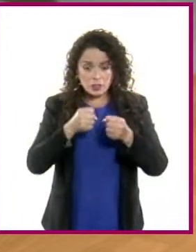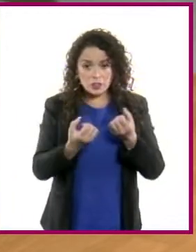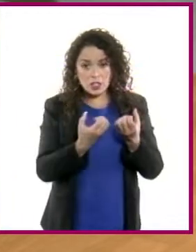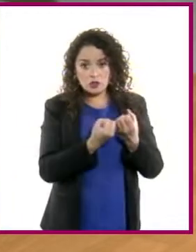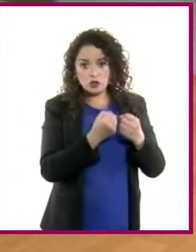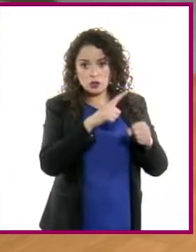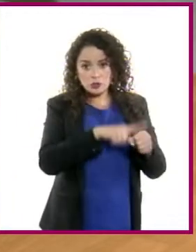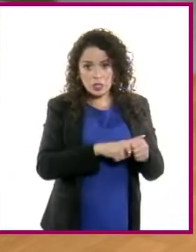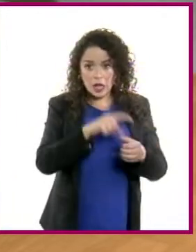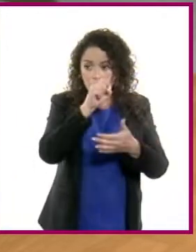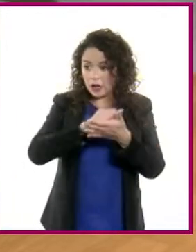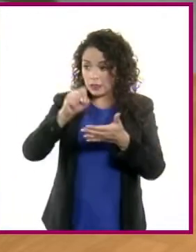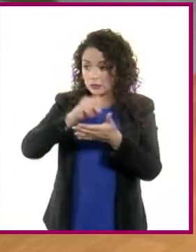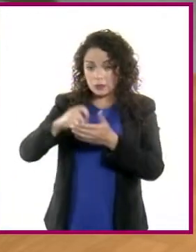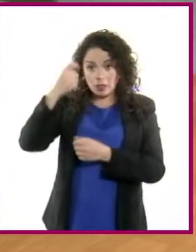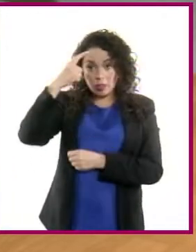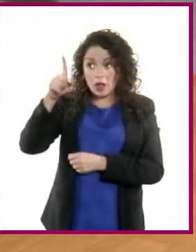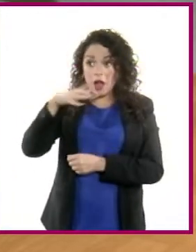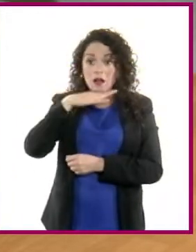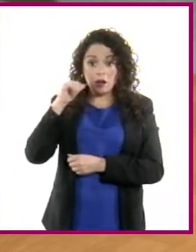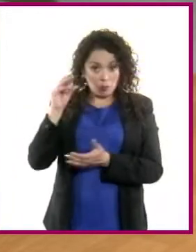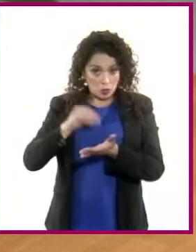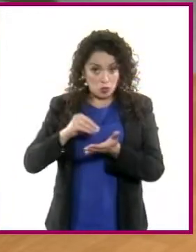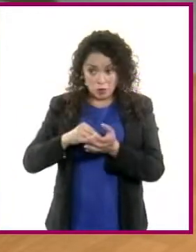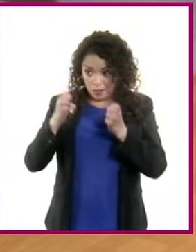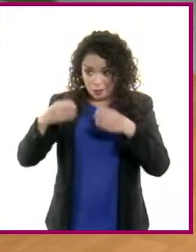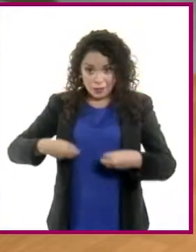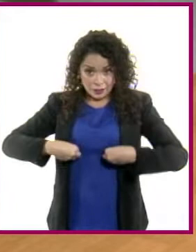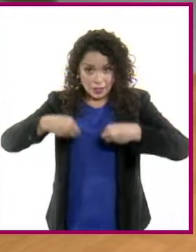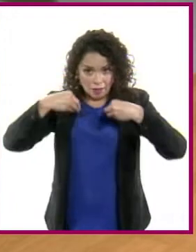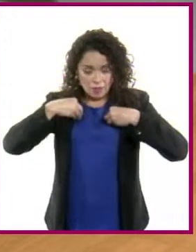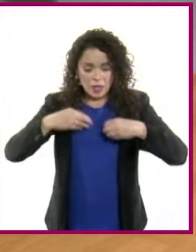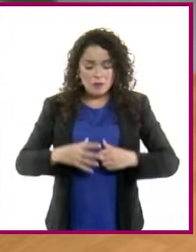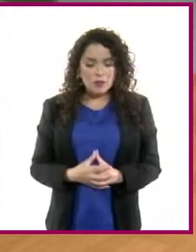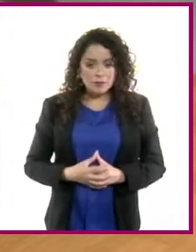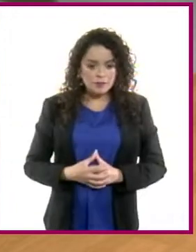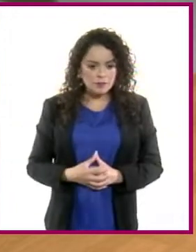alemán. Aún vive. ¿Y usted